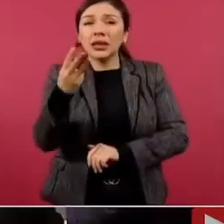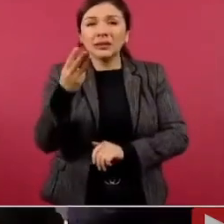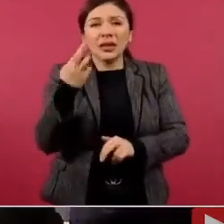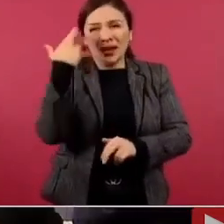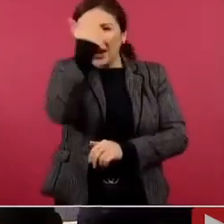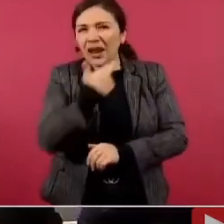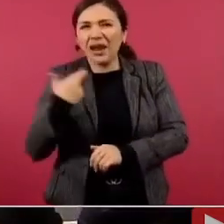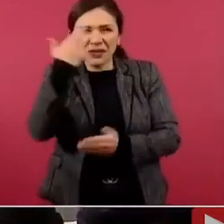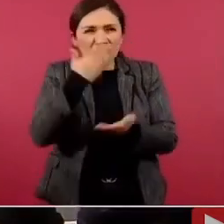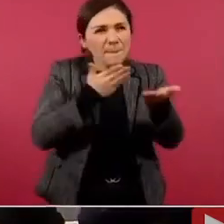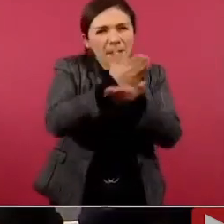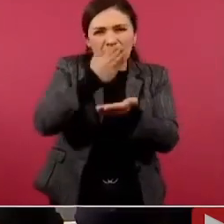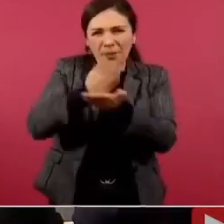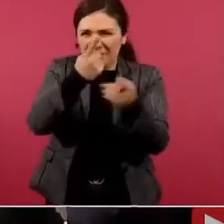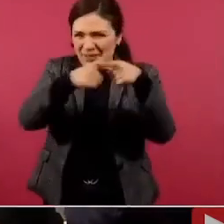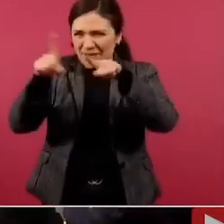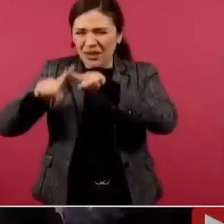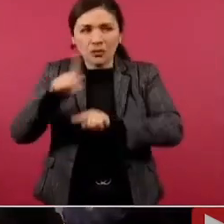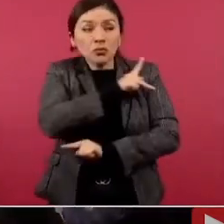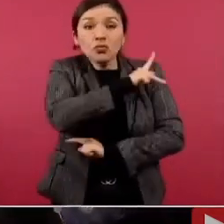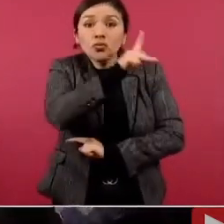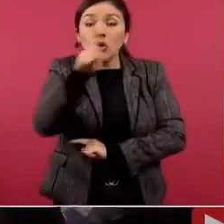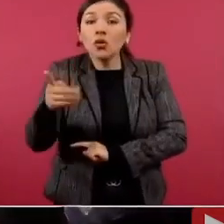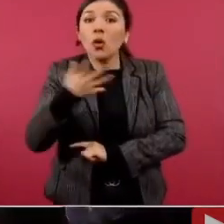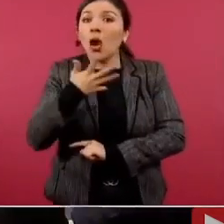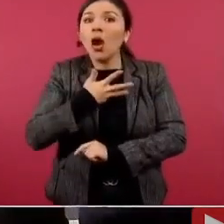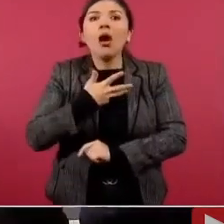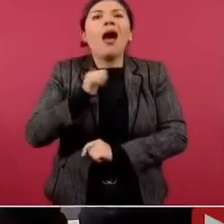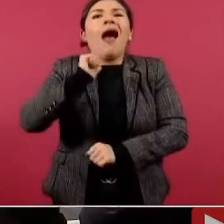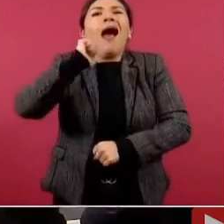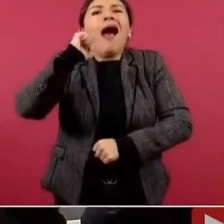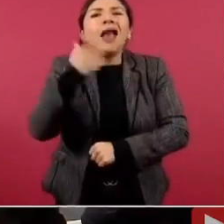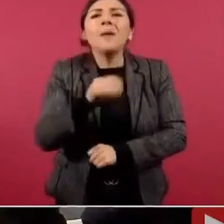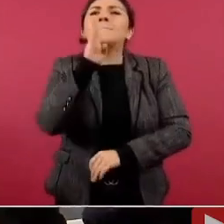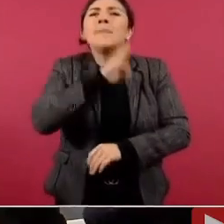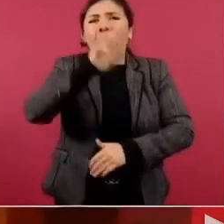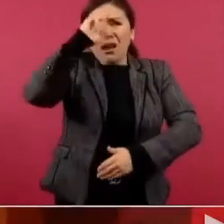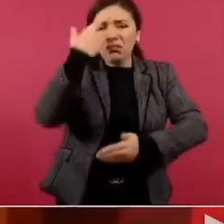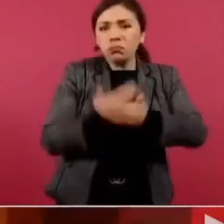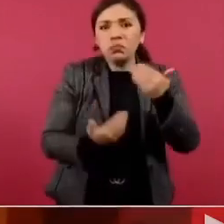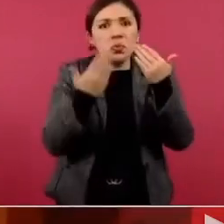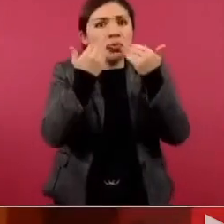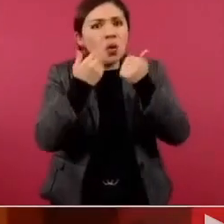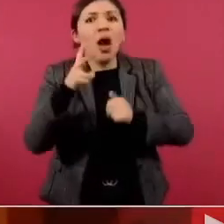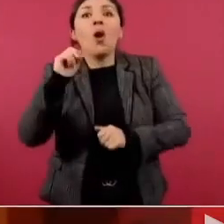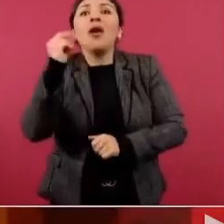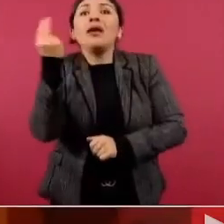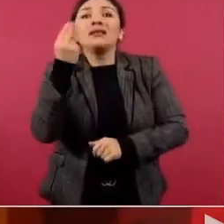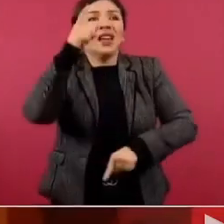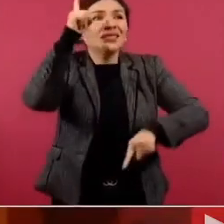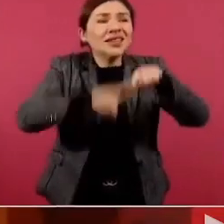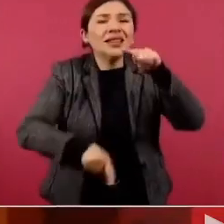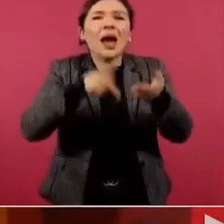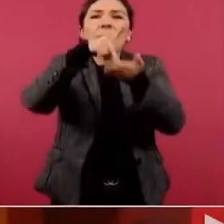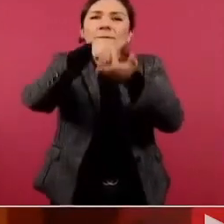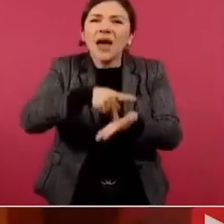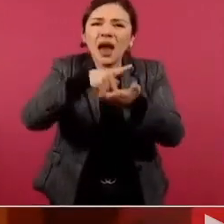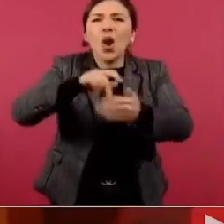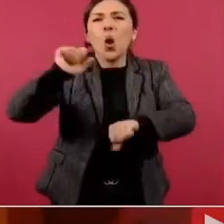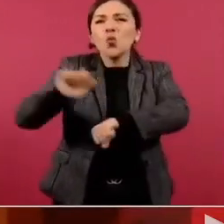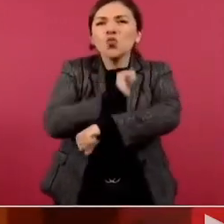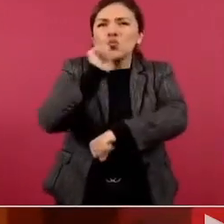verificaciones realizadas en todos los casos resultaron sin infracción y no fue necesaria la inmovilización de básculas,